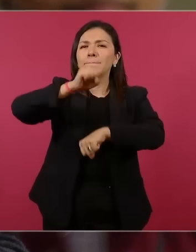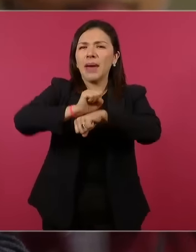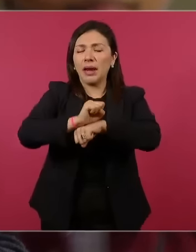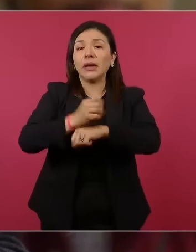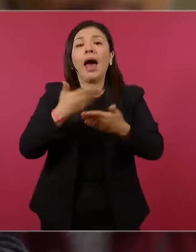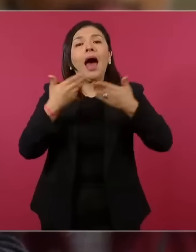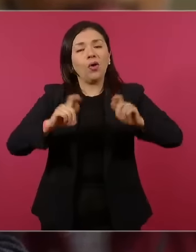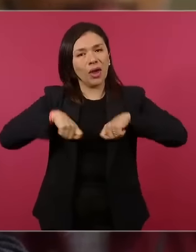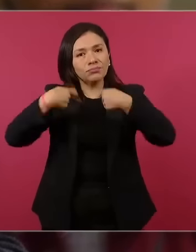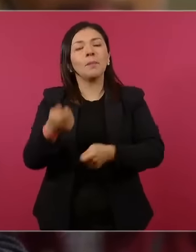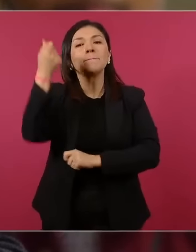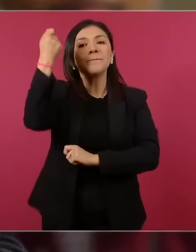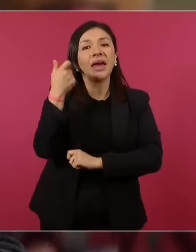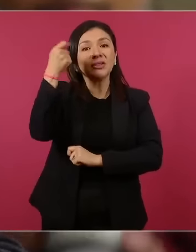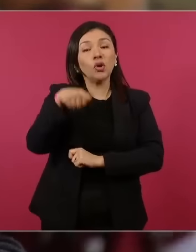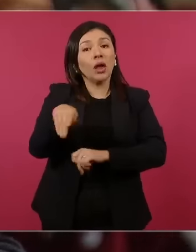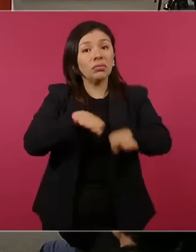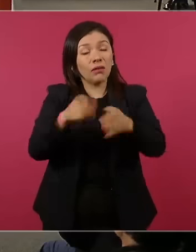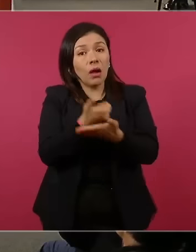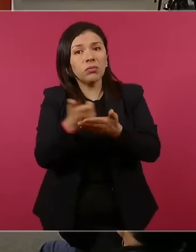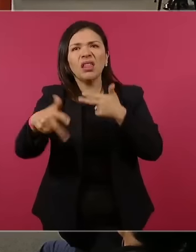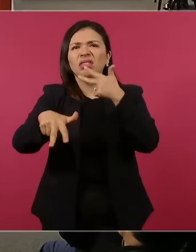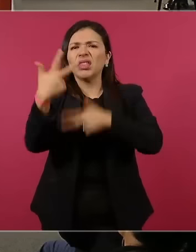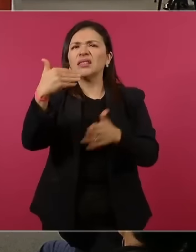Su salario de